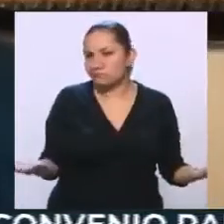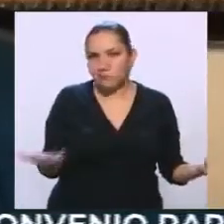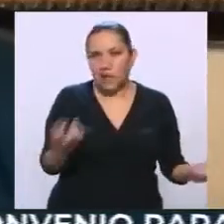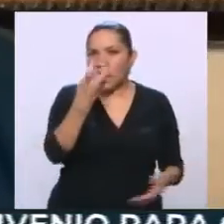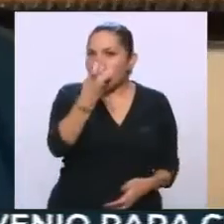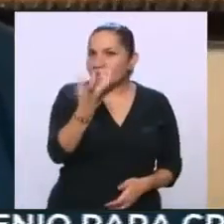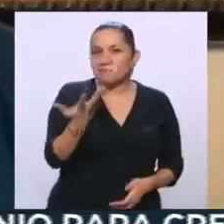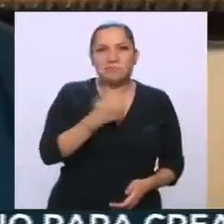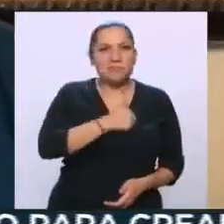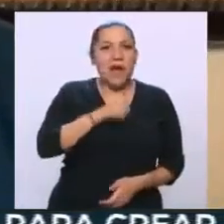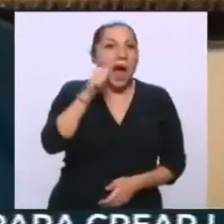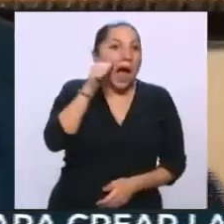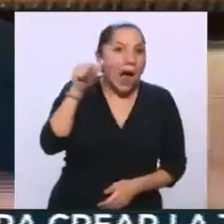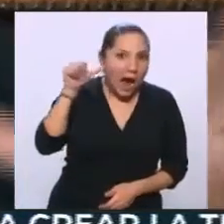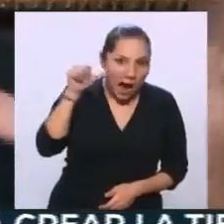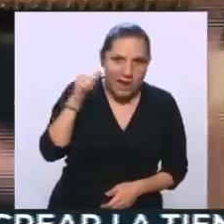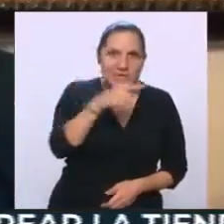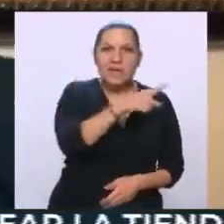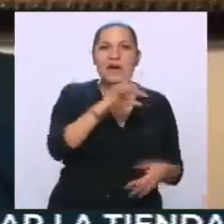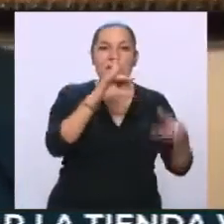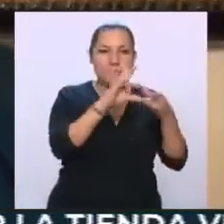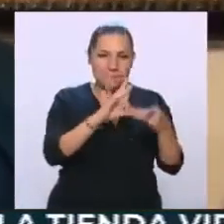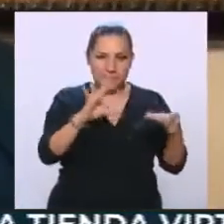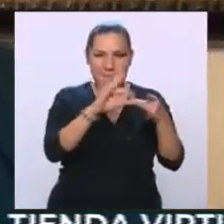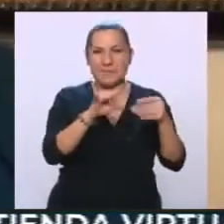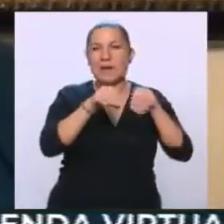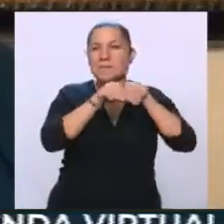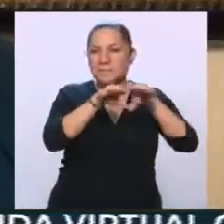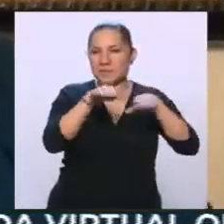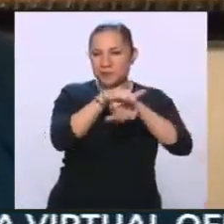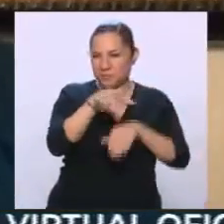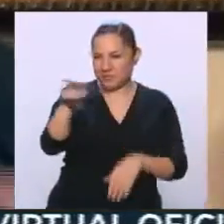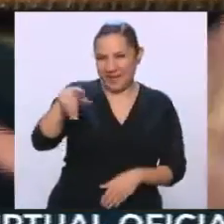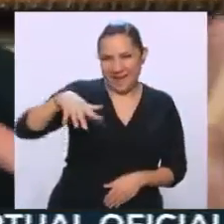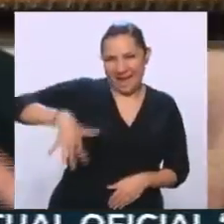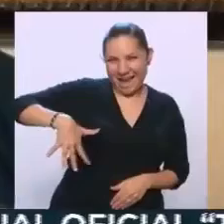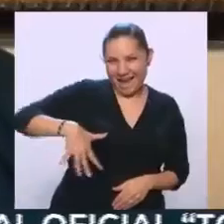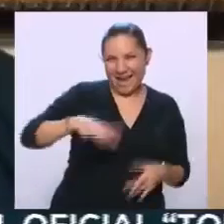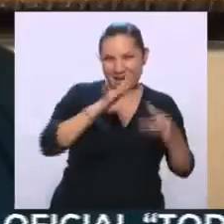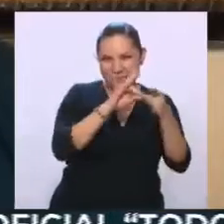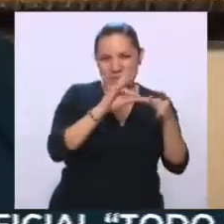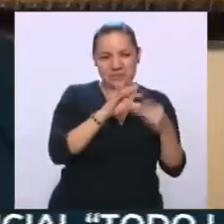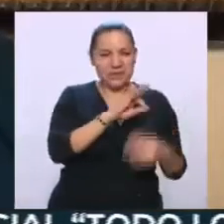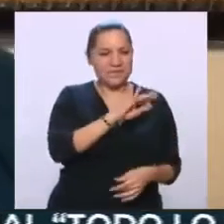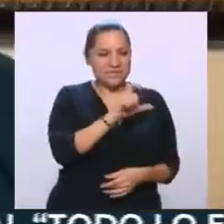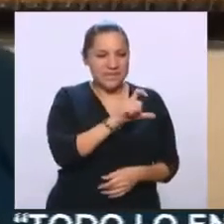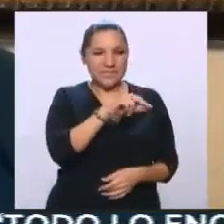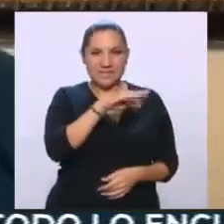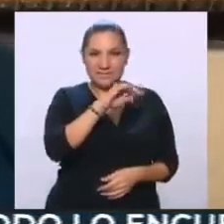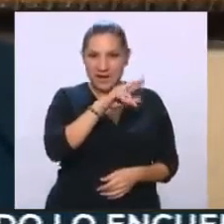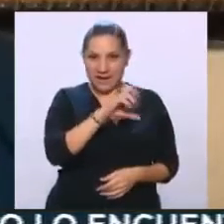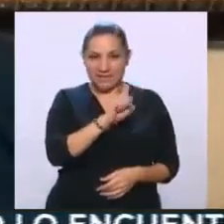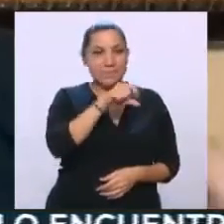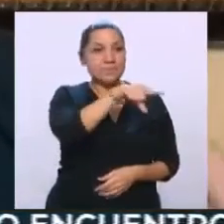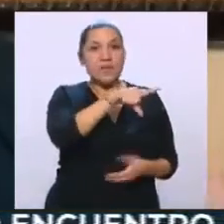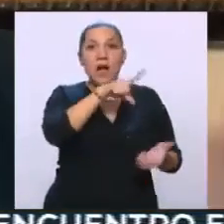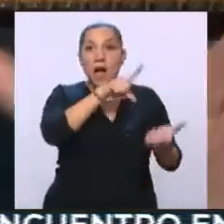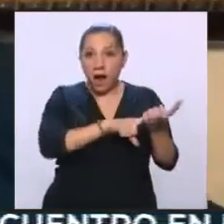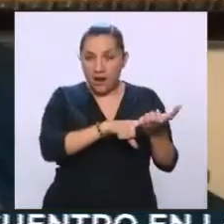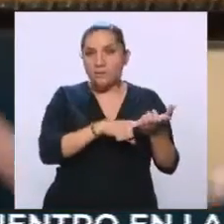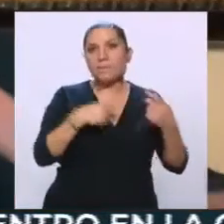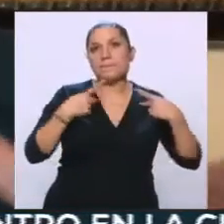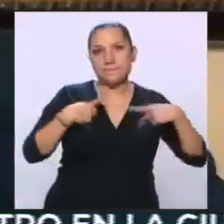se dio a conocer el caso de FinCEN Files, que consiste básicamente en un esfuerzo realizado por 400 periodistas